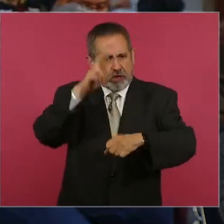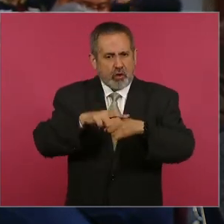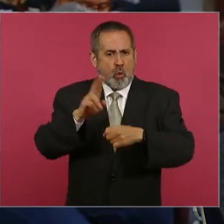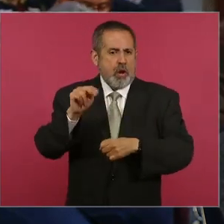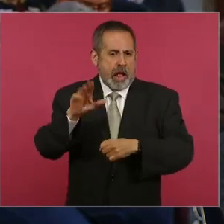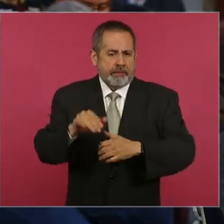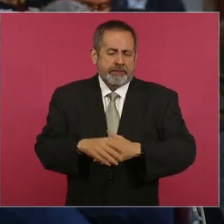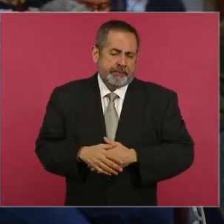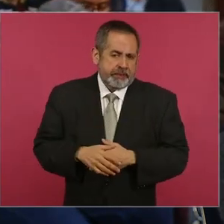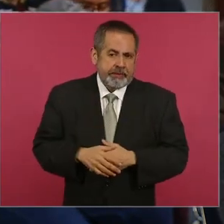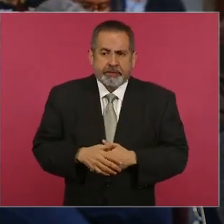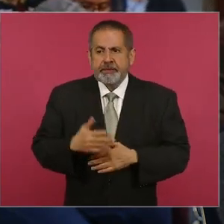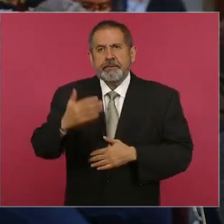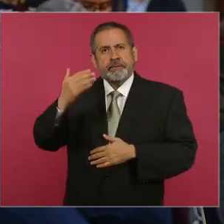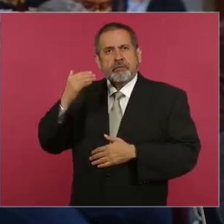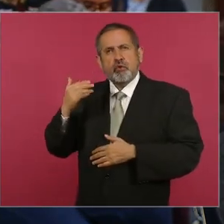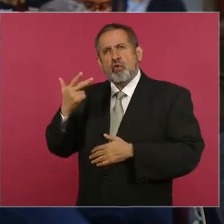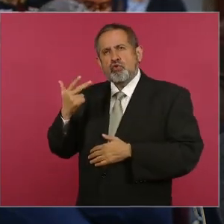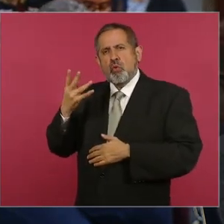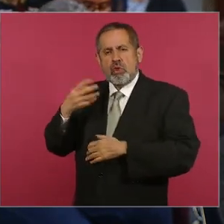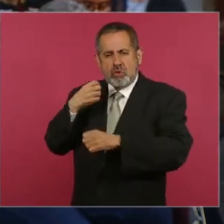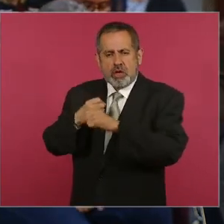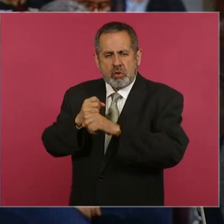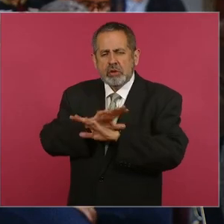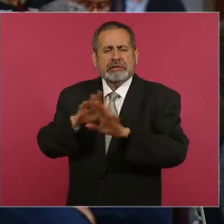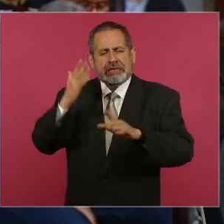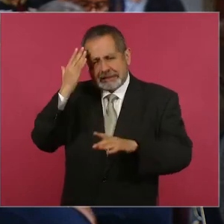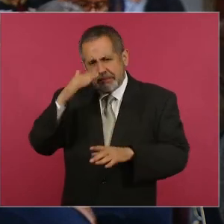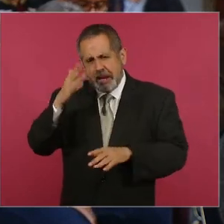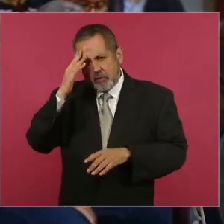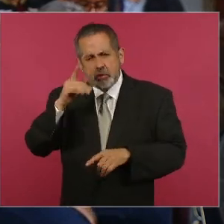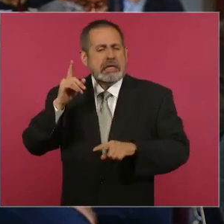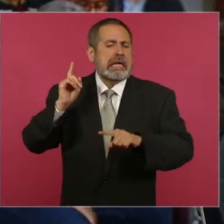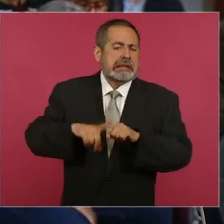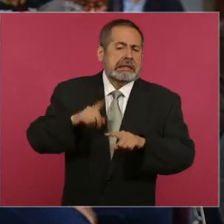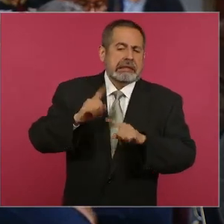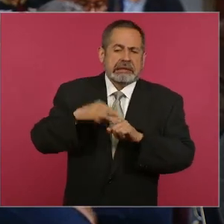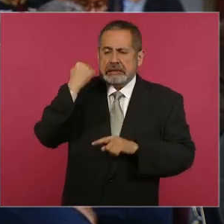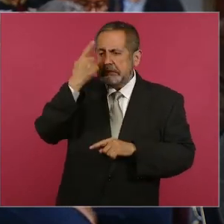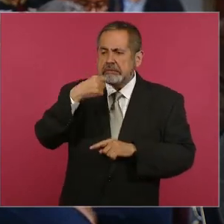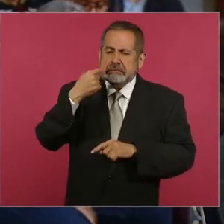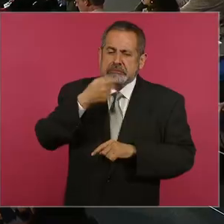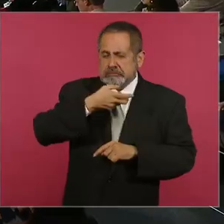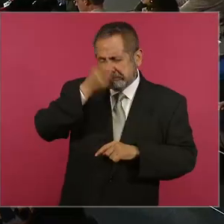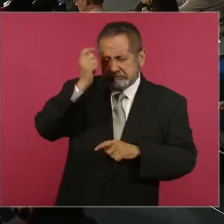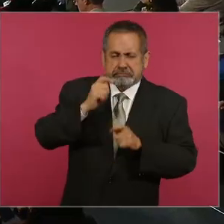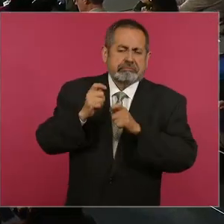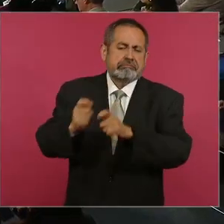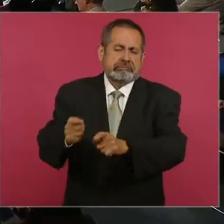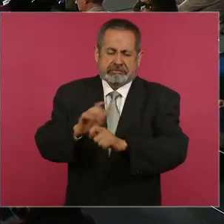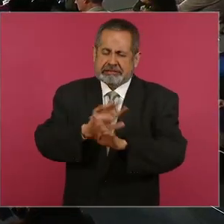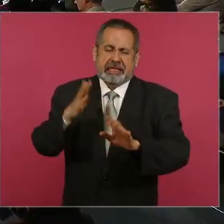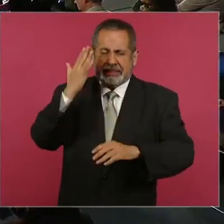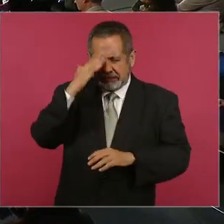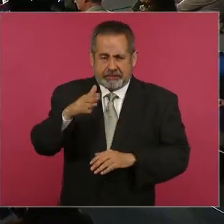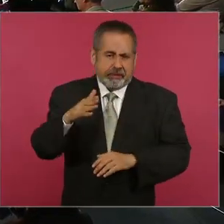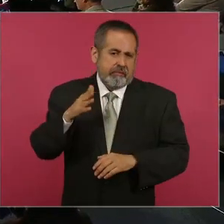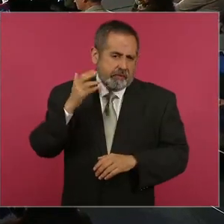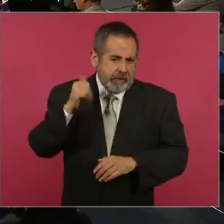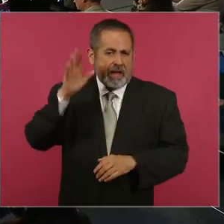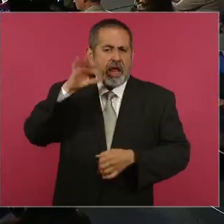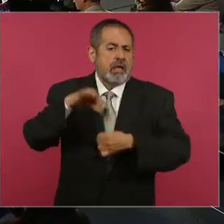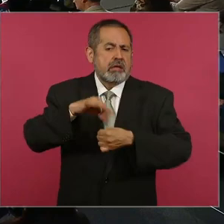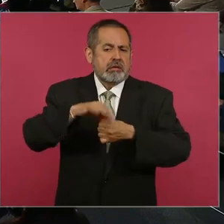Hace 8 y 4 años, a esta fecha, ya se tenía conocimiento de quién ocuparía la rectoría. En su momento fue una elección y